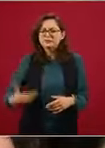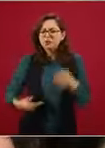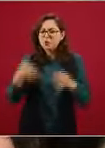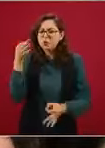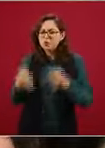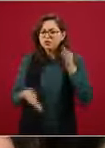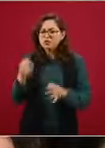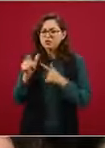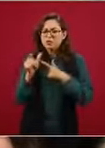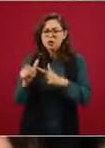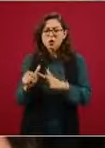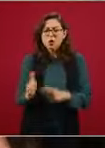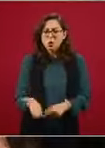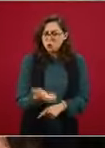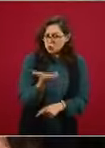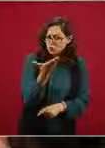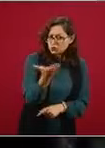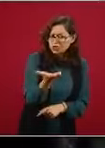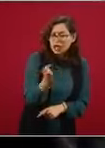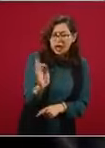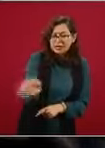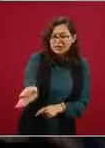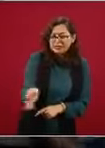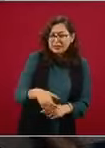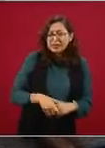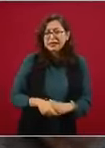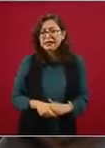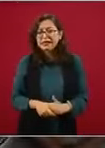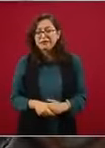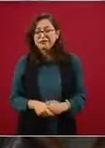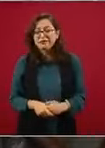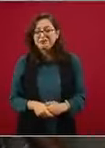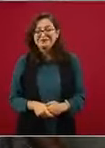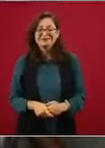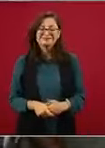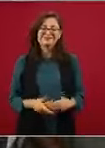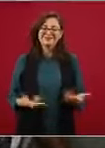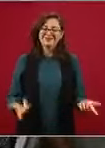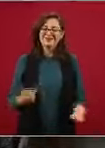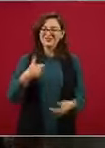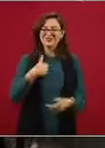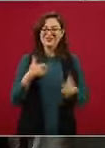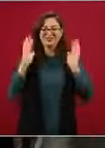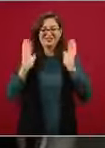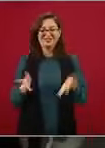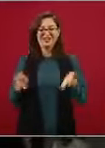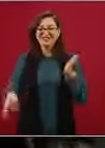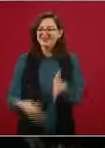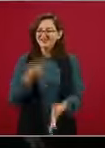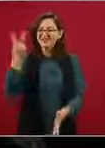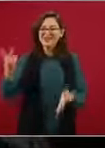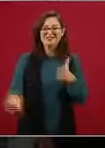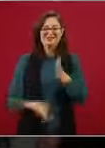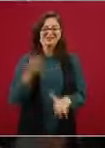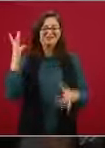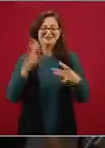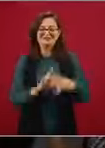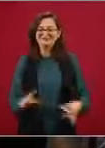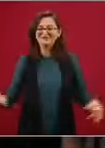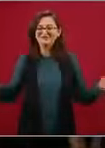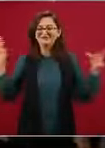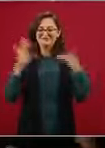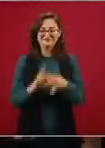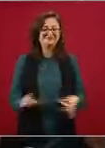¿usted lo avalaría? es que yo ya, ni mi punto de vista, lo hice público, lo